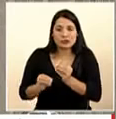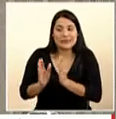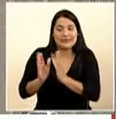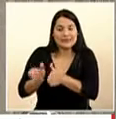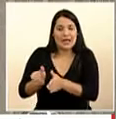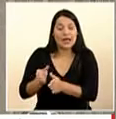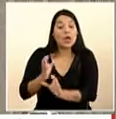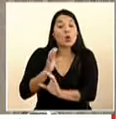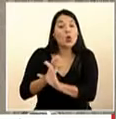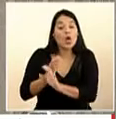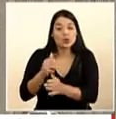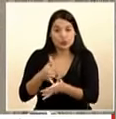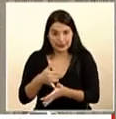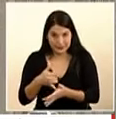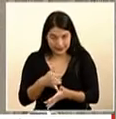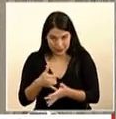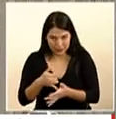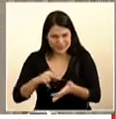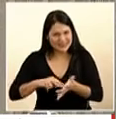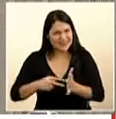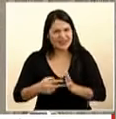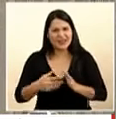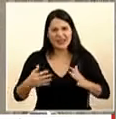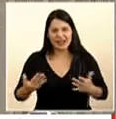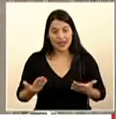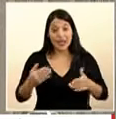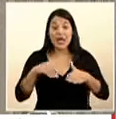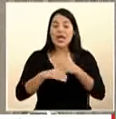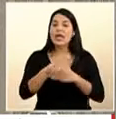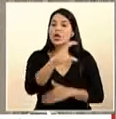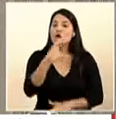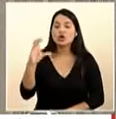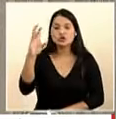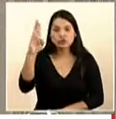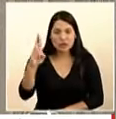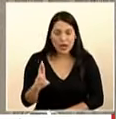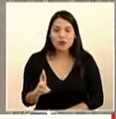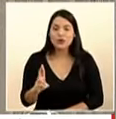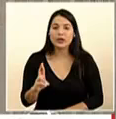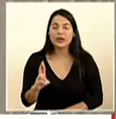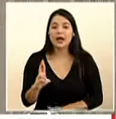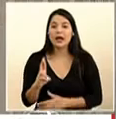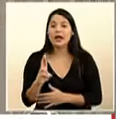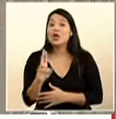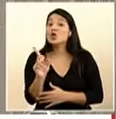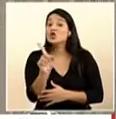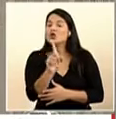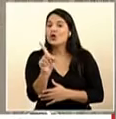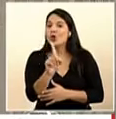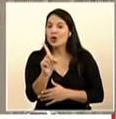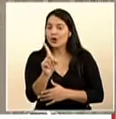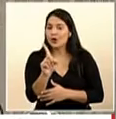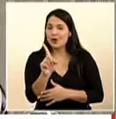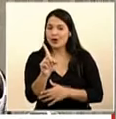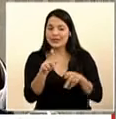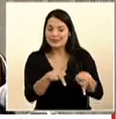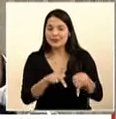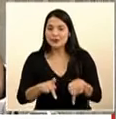esto quiere decir que en costa rica por lo general no es que están llegando los pacientes